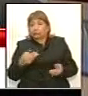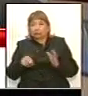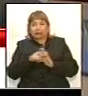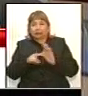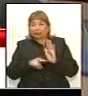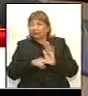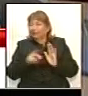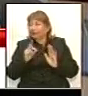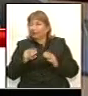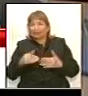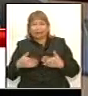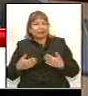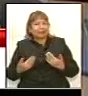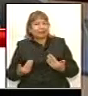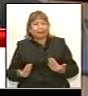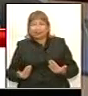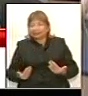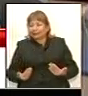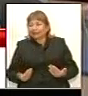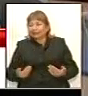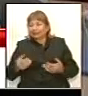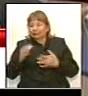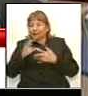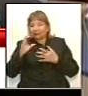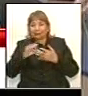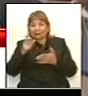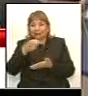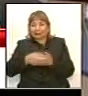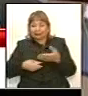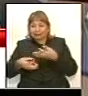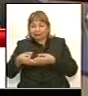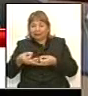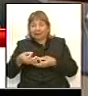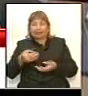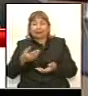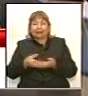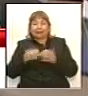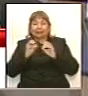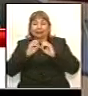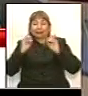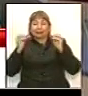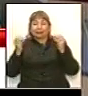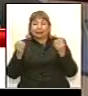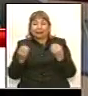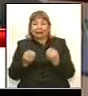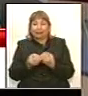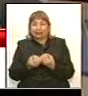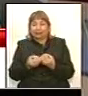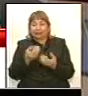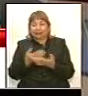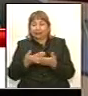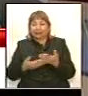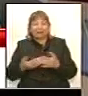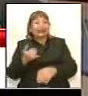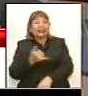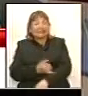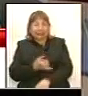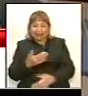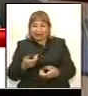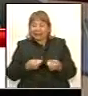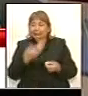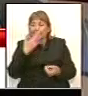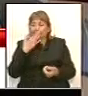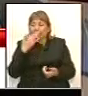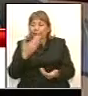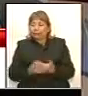no podemos. Tiene que ver temas de carácter presupuestal y de reorganización de las propias instancias del Ejecutivo.